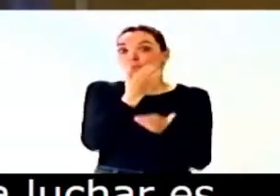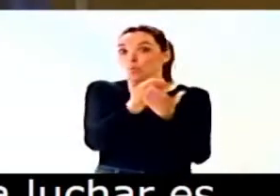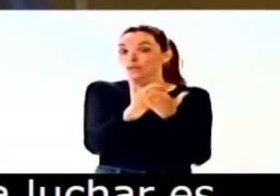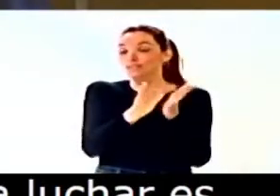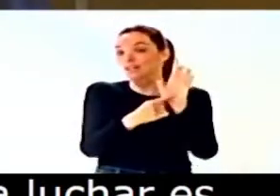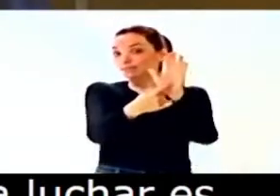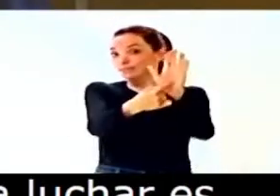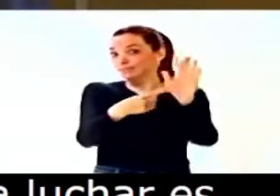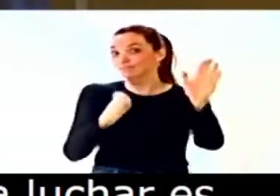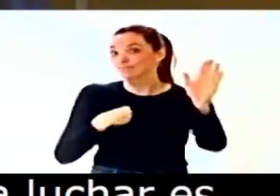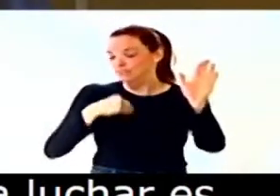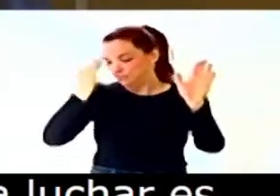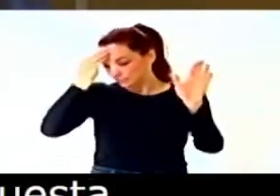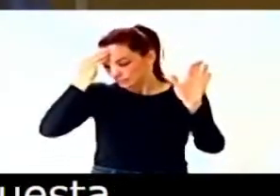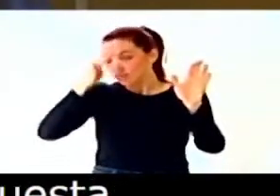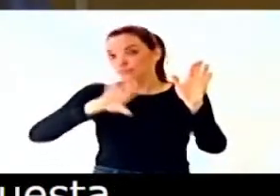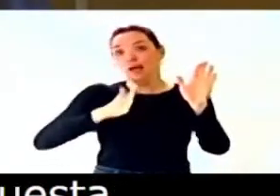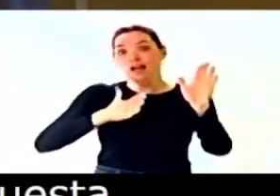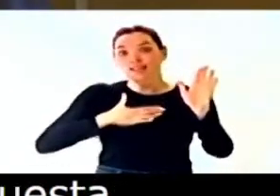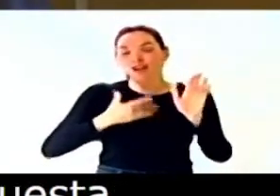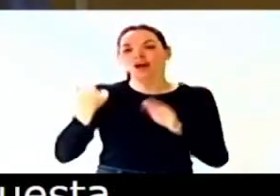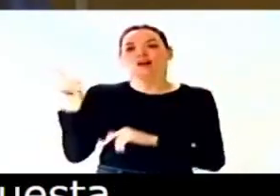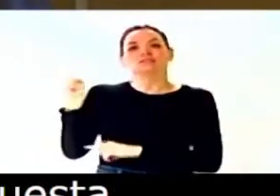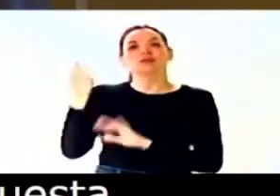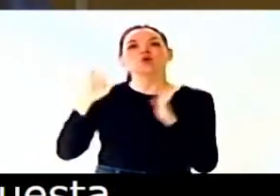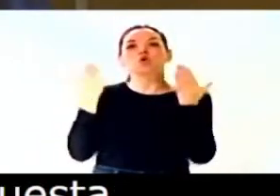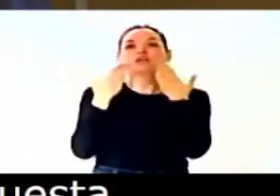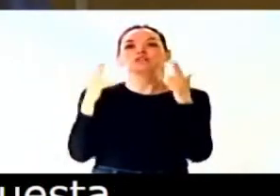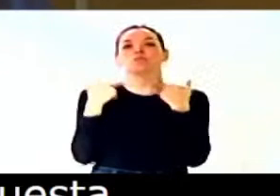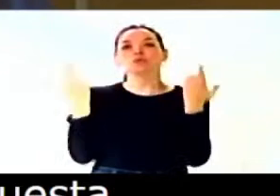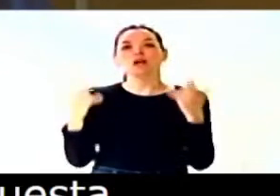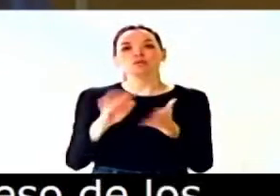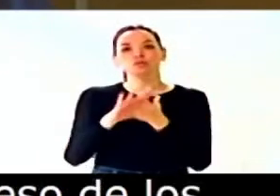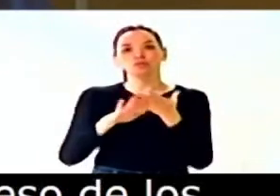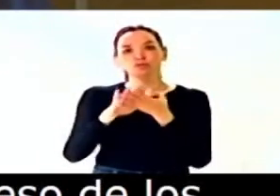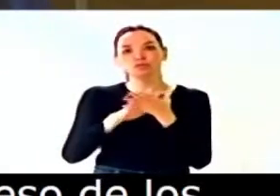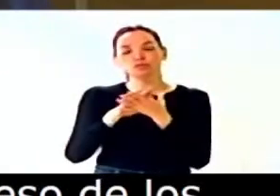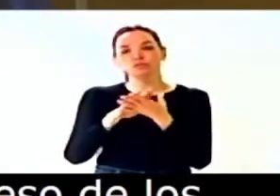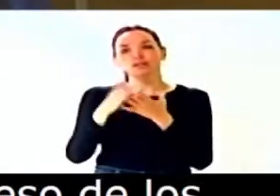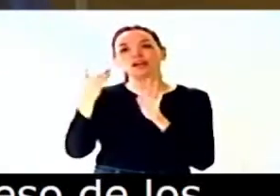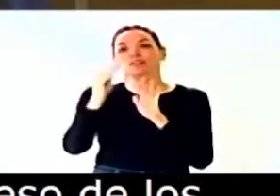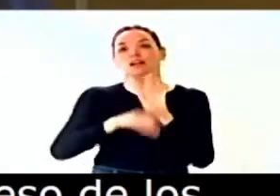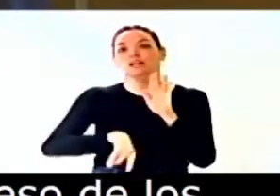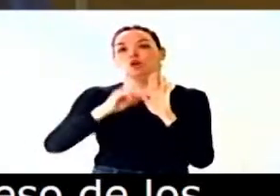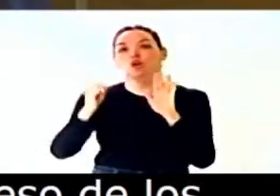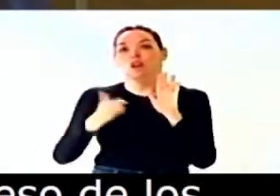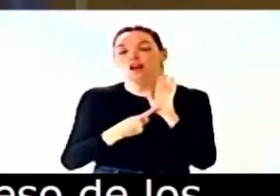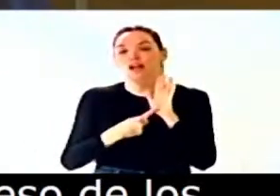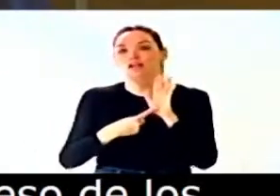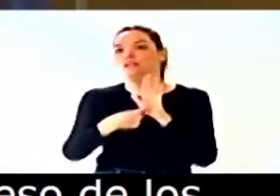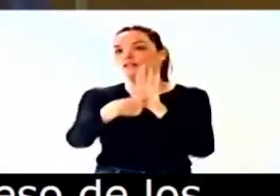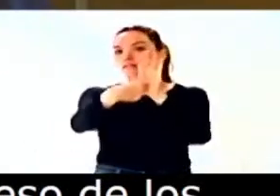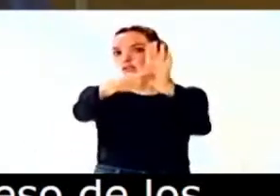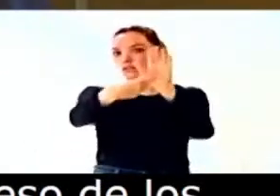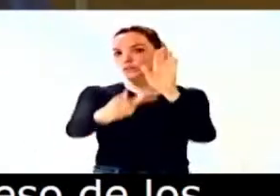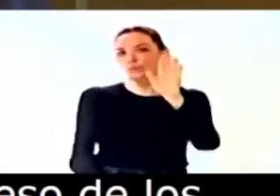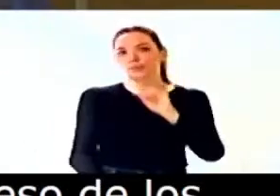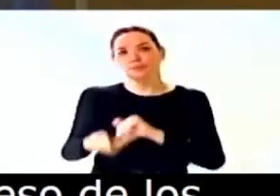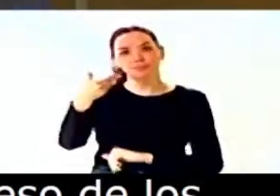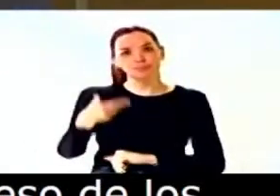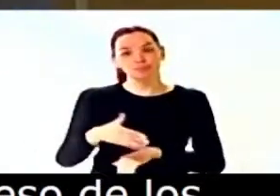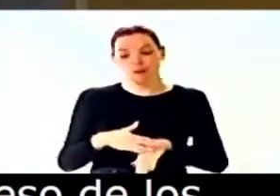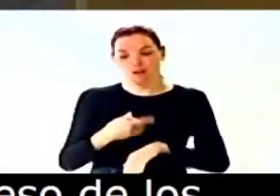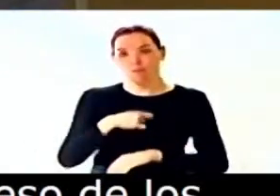que mañana se debate en el Congreso de los Diputados un decreto ley que es muy importante